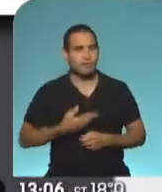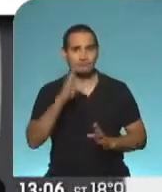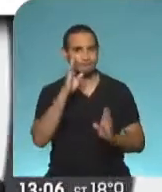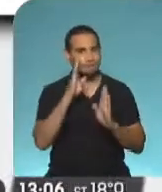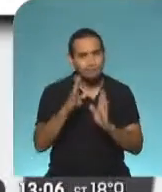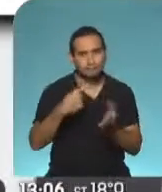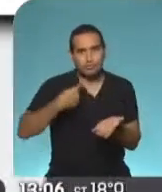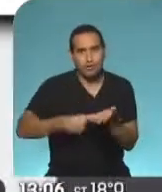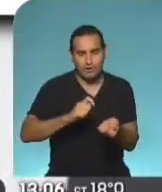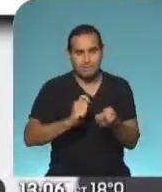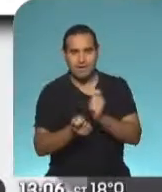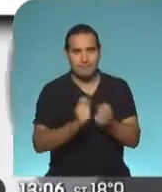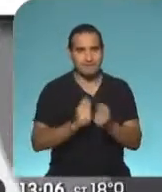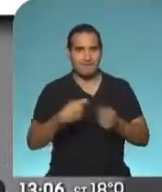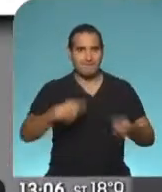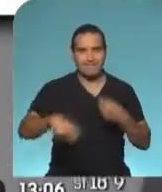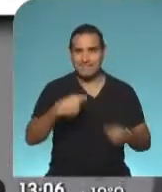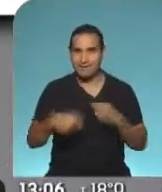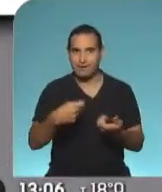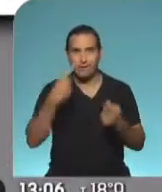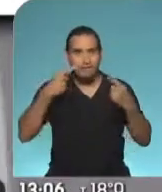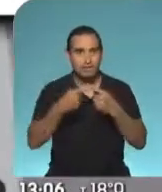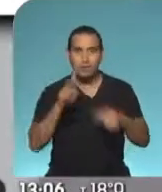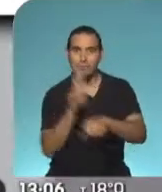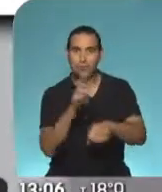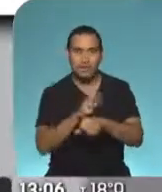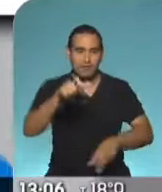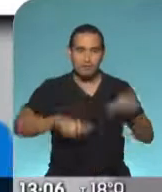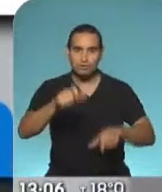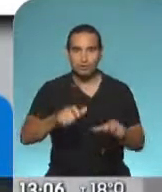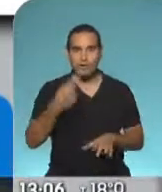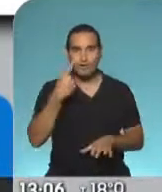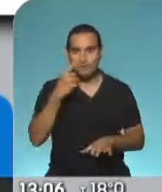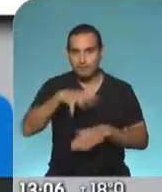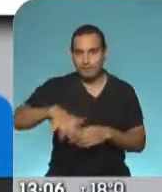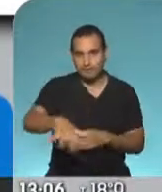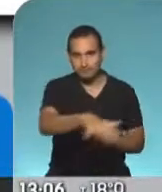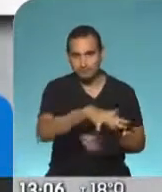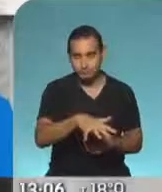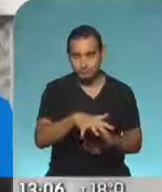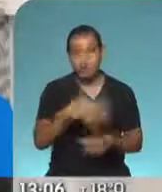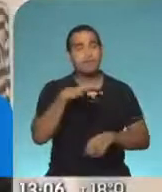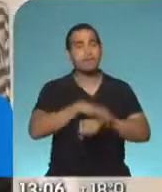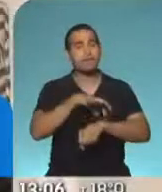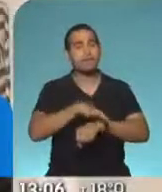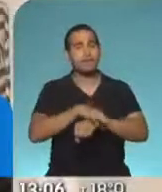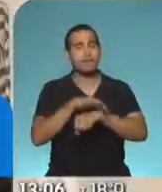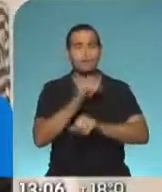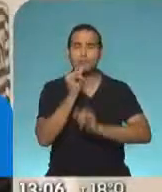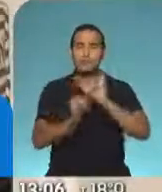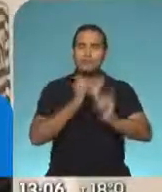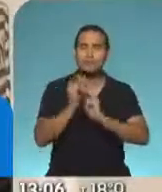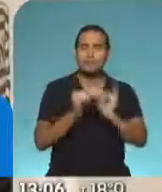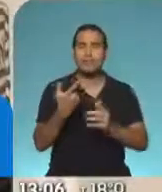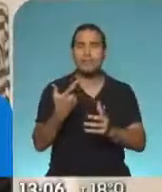y flexible para poder proteger a todas y todos los que habiten ese territorio. Cafiero explicó que se